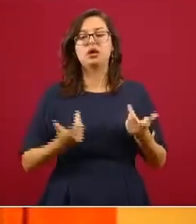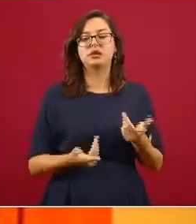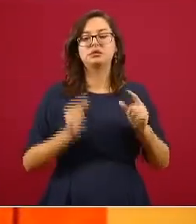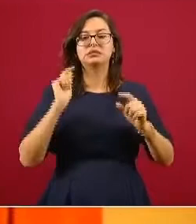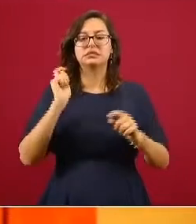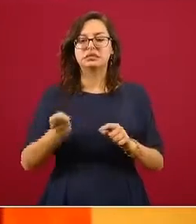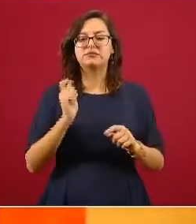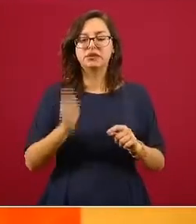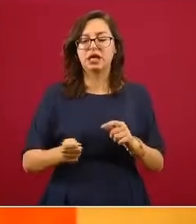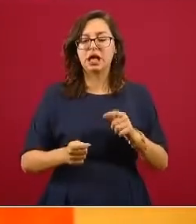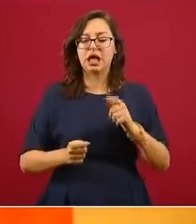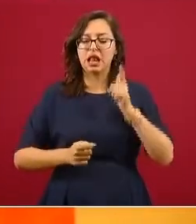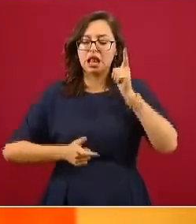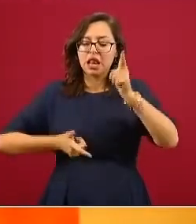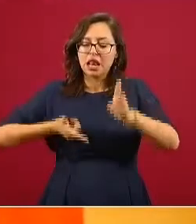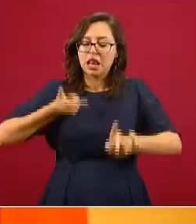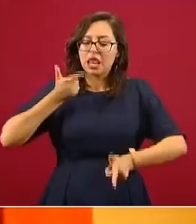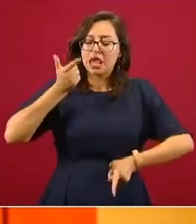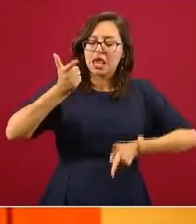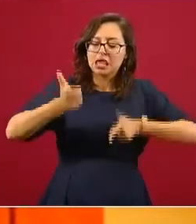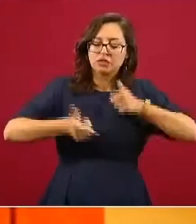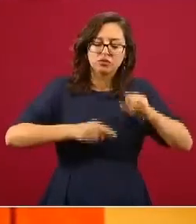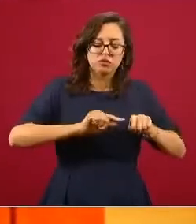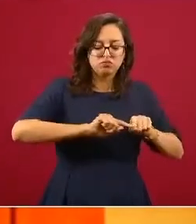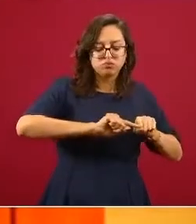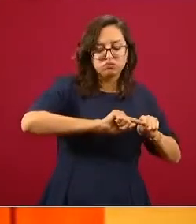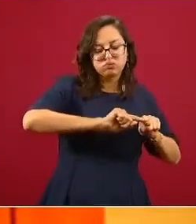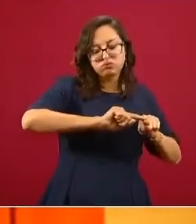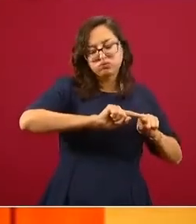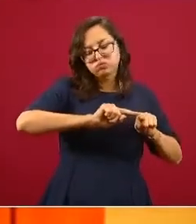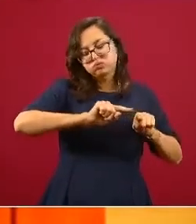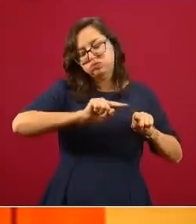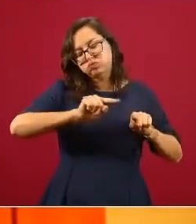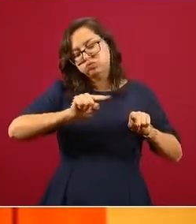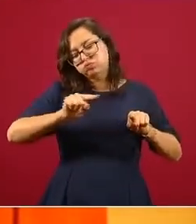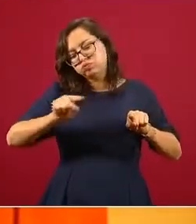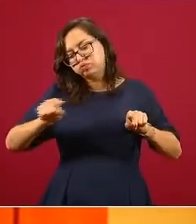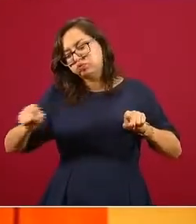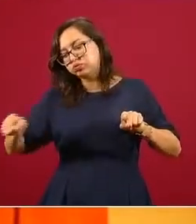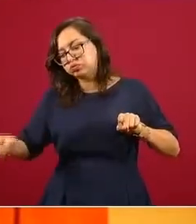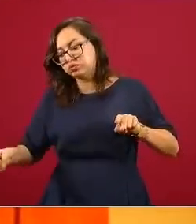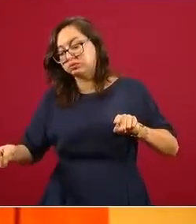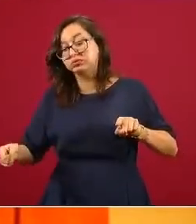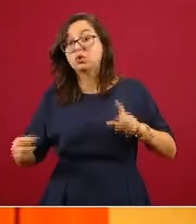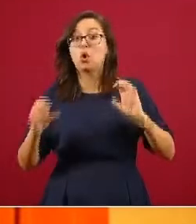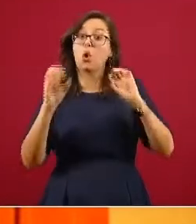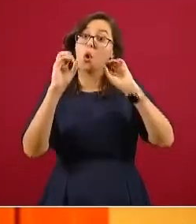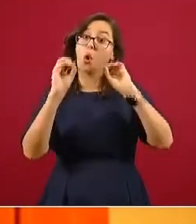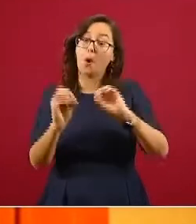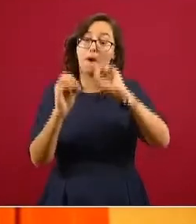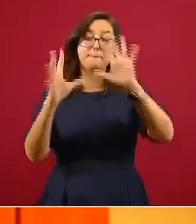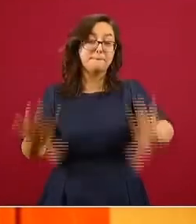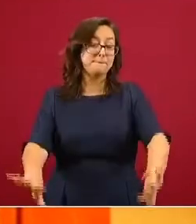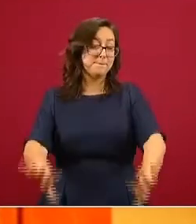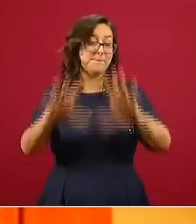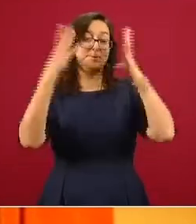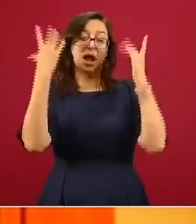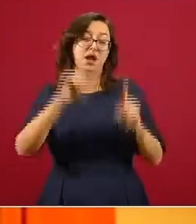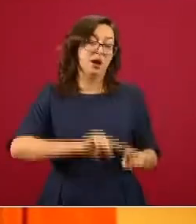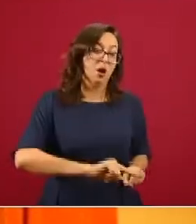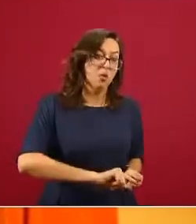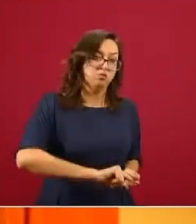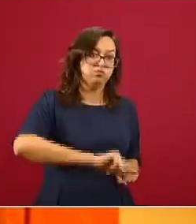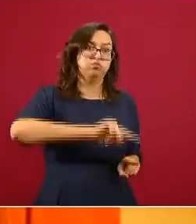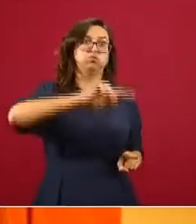lento, o tener una epidemia explosiva, como muy lamentablemente ocurrió en varios de los